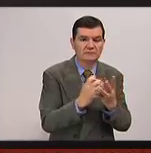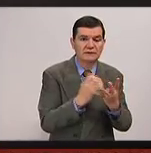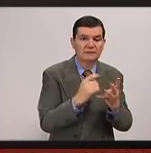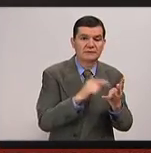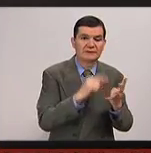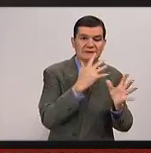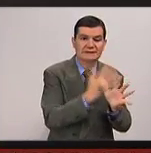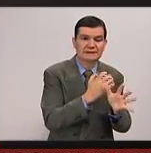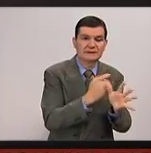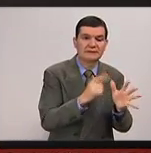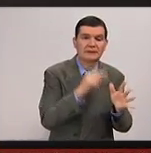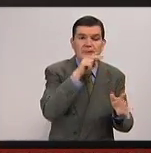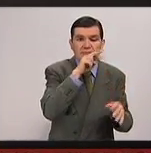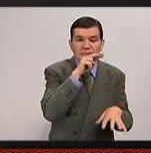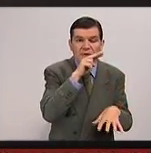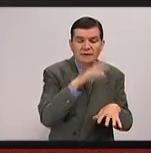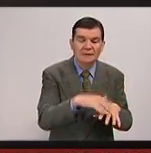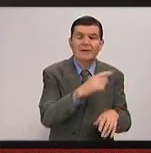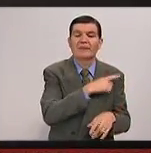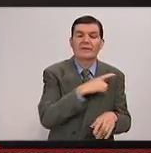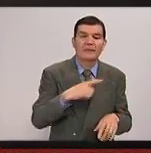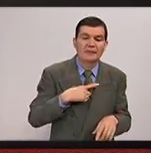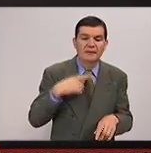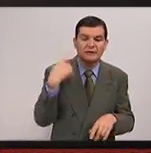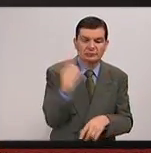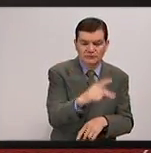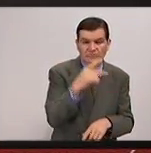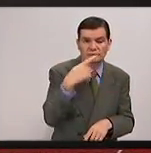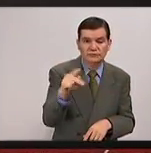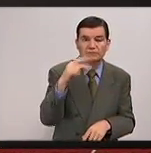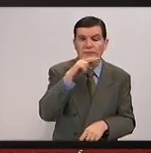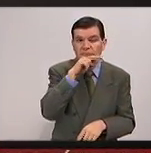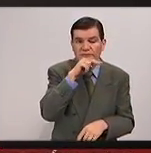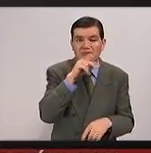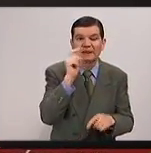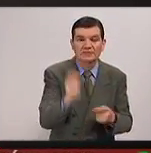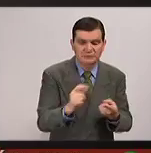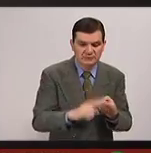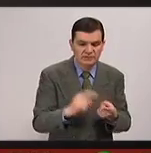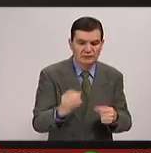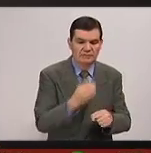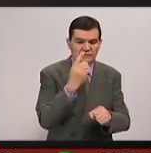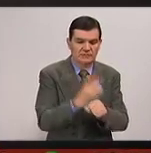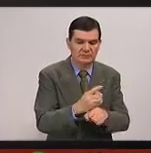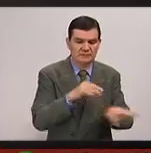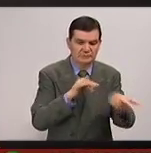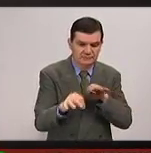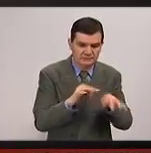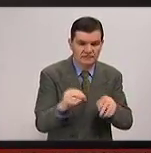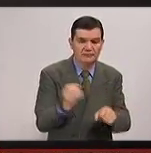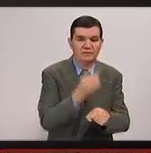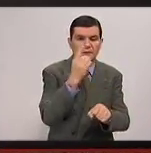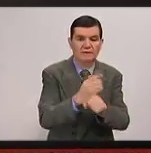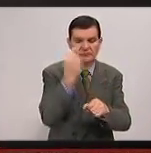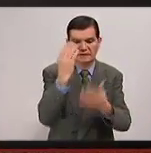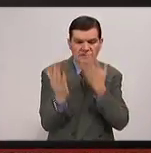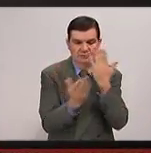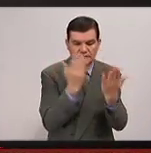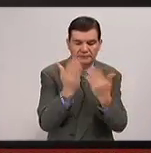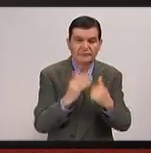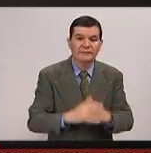ocupan las preocupaciones que debieran ser sus preocupaciones, que tienen que ver con oportunidades laborales y oportunidades de